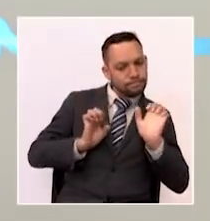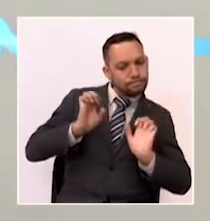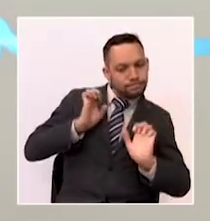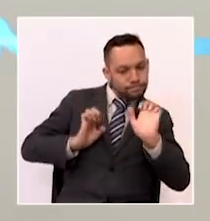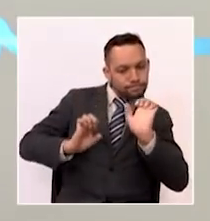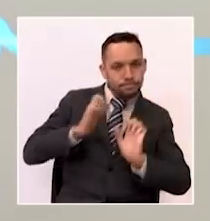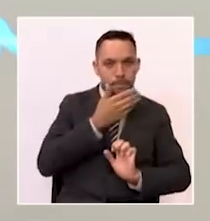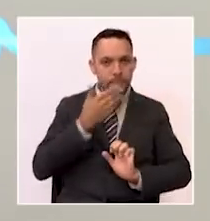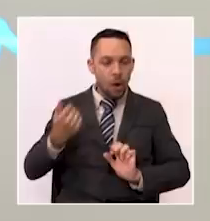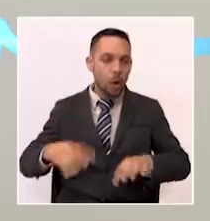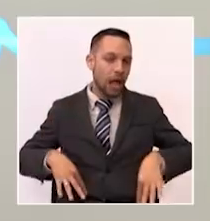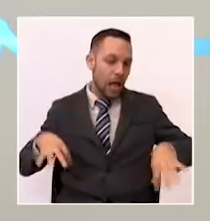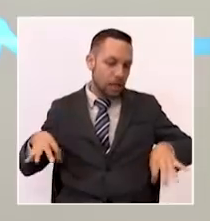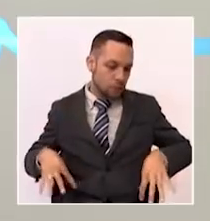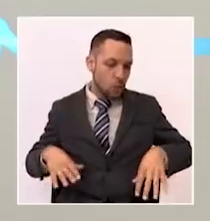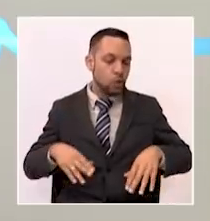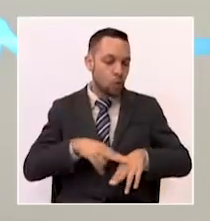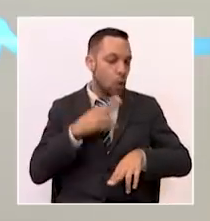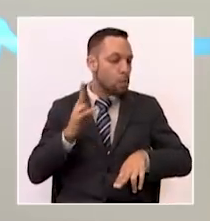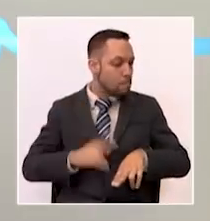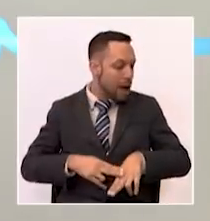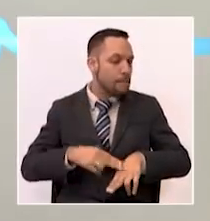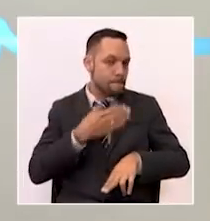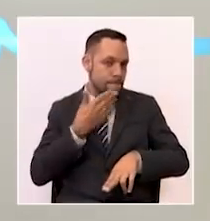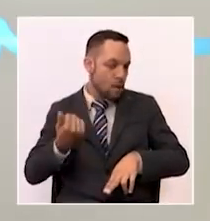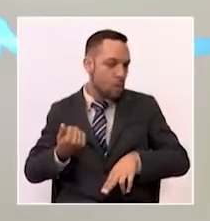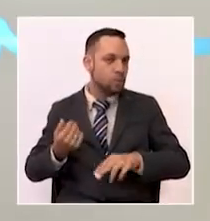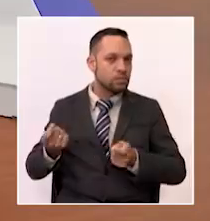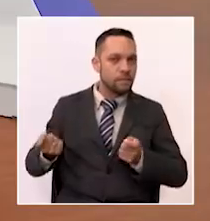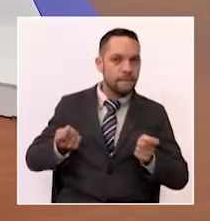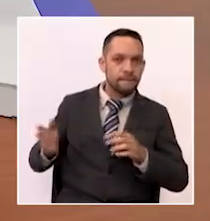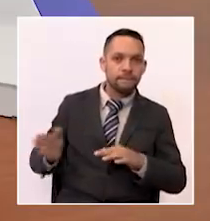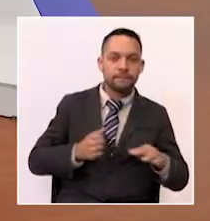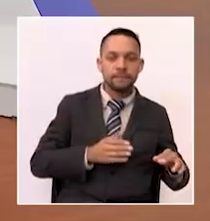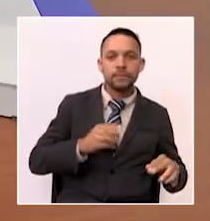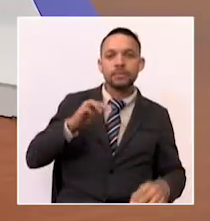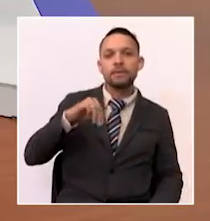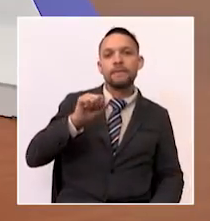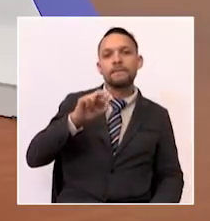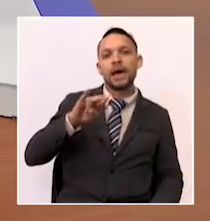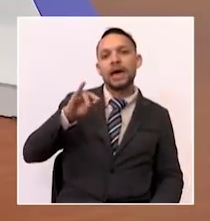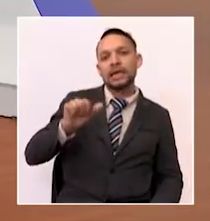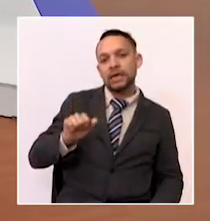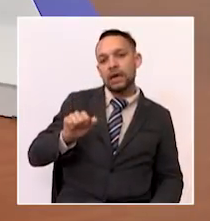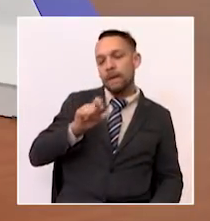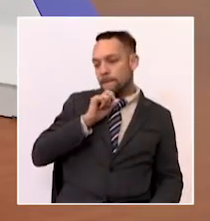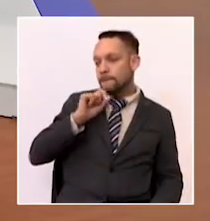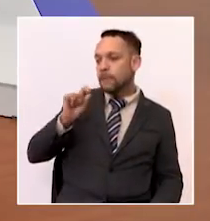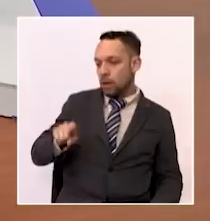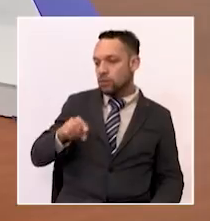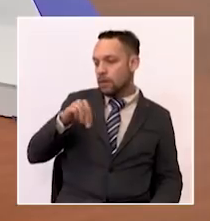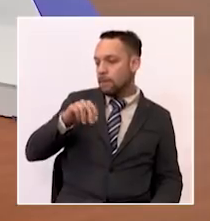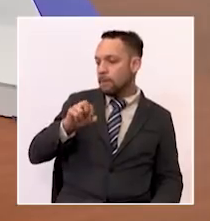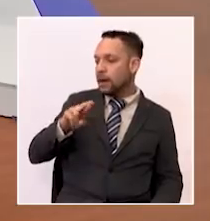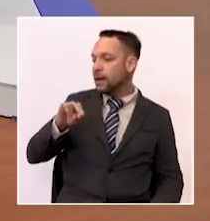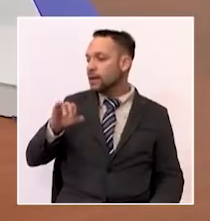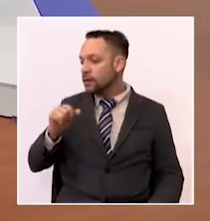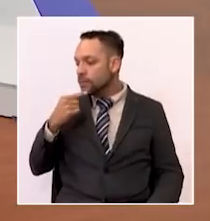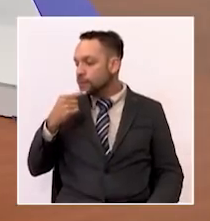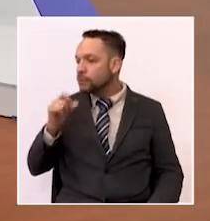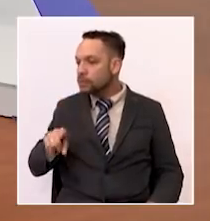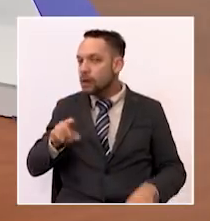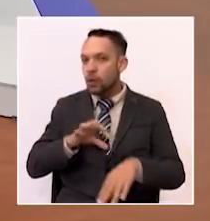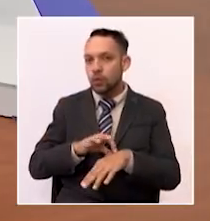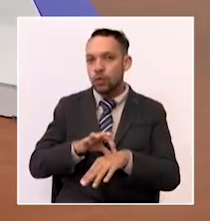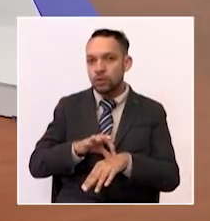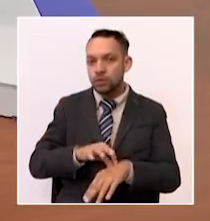más anchita y no de ropa brasilera. Bien, hay otra señora que se llama María Eugenia Castro, gracias por vernos. Dice, doctora, ¿qué pasa cuando una